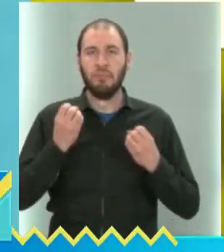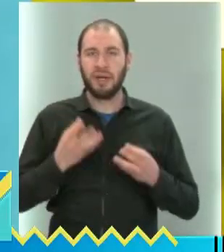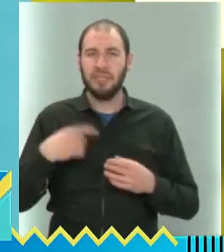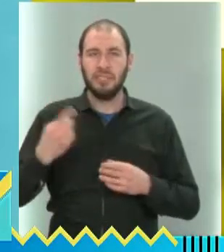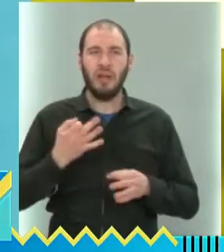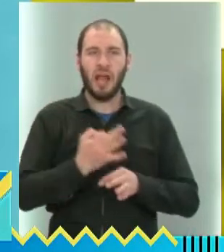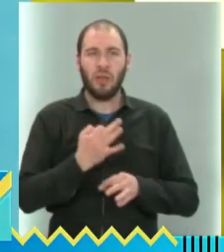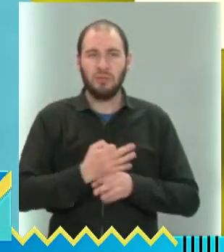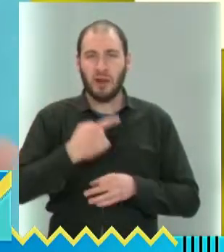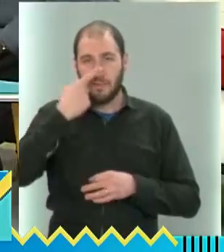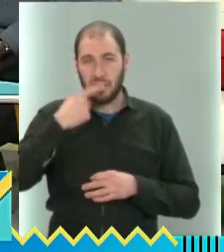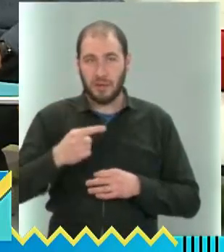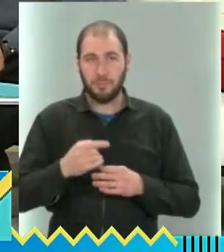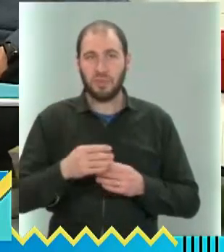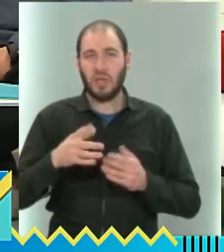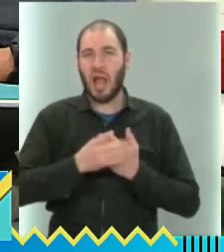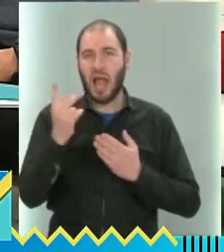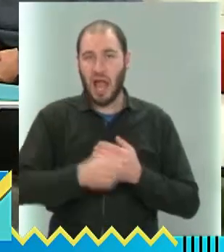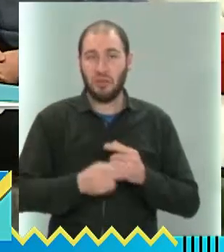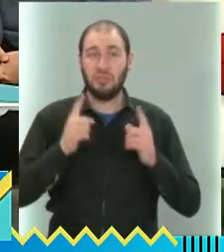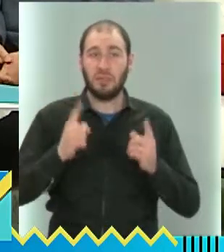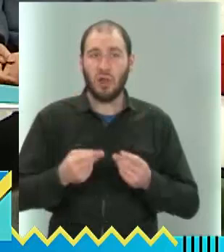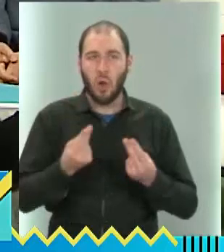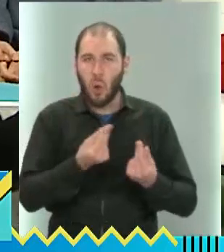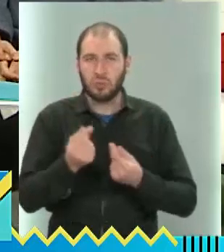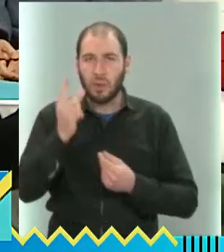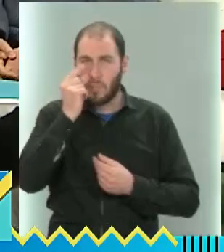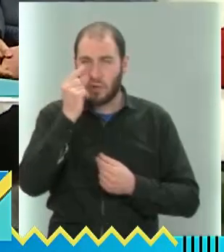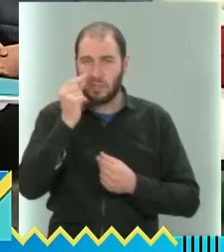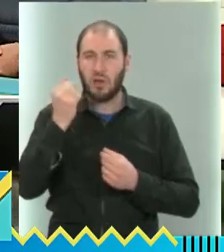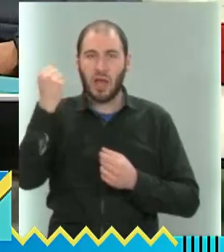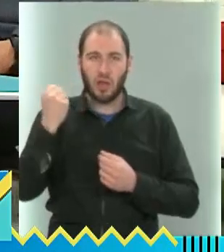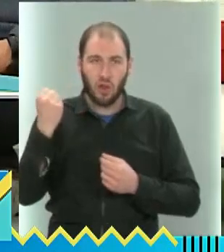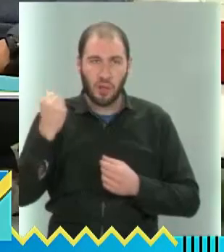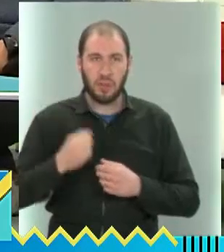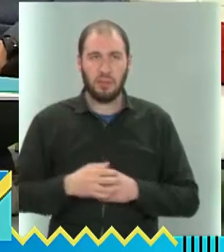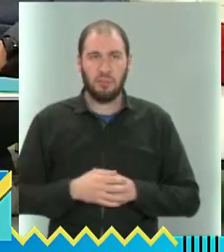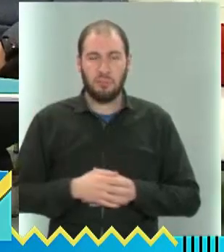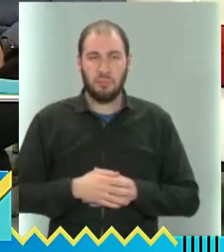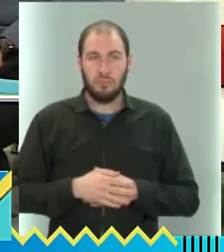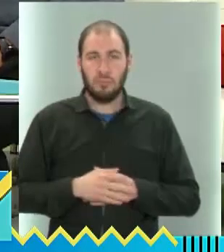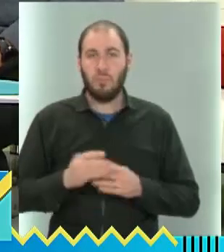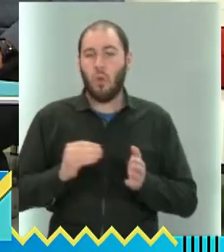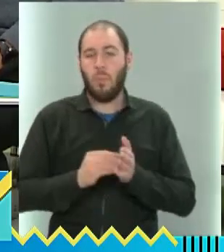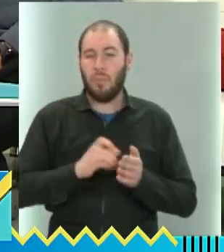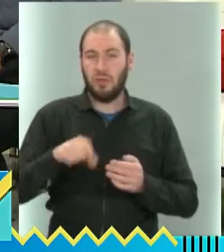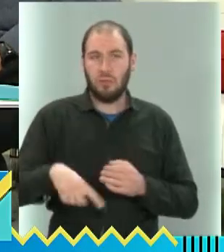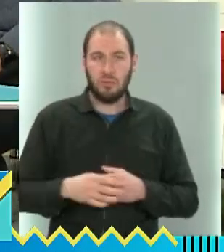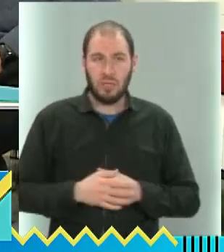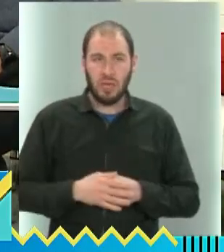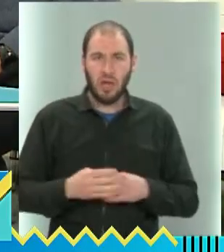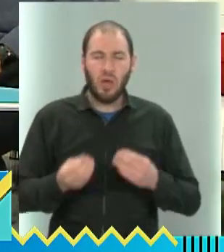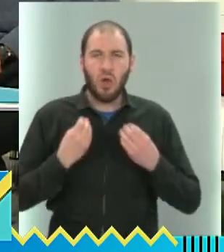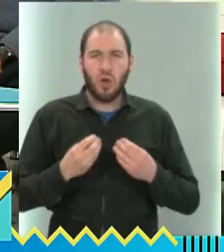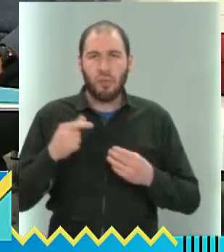siempre la educación termina siendo la variable de ajuste y también la utilización política, económica, del momento? ¿No? ¿Cómo